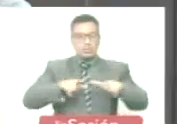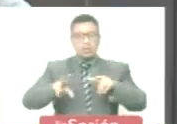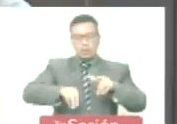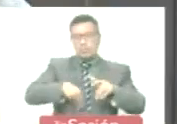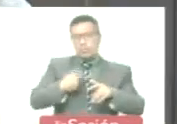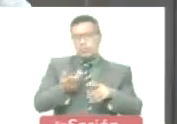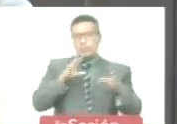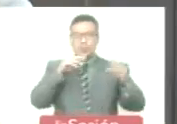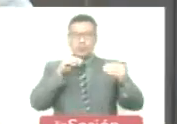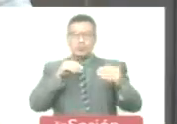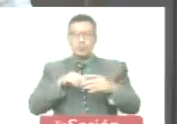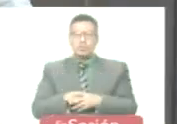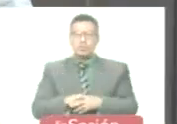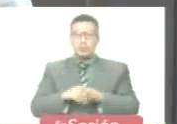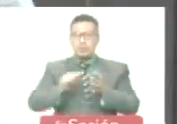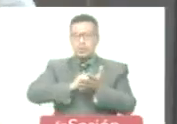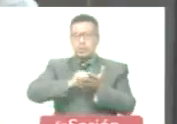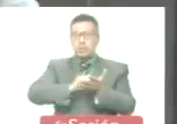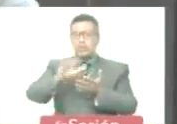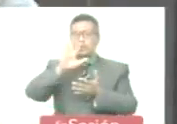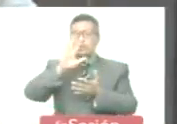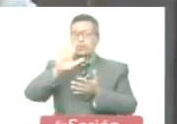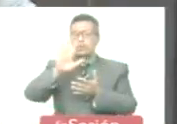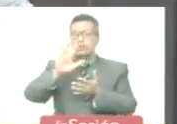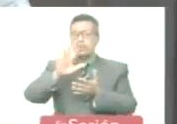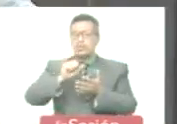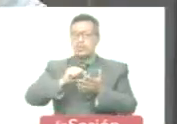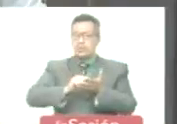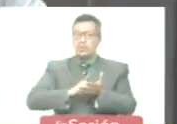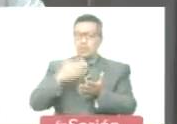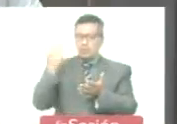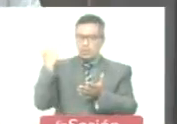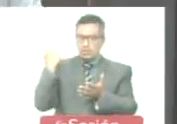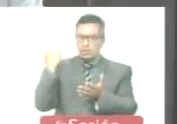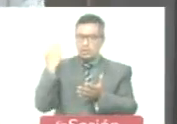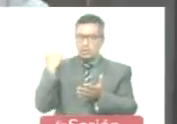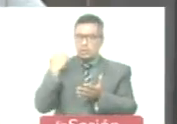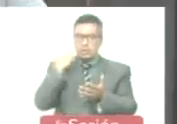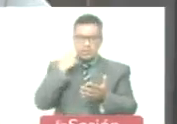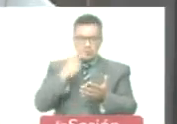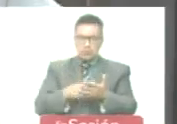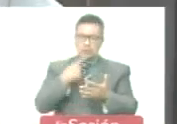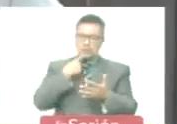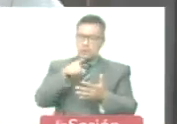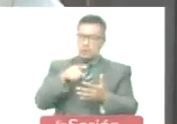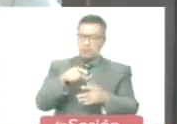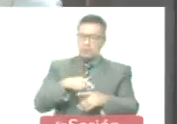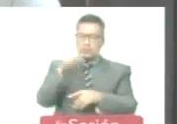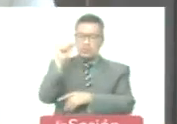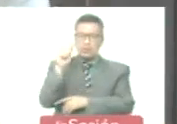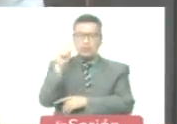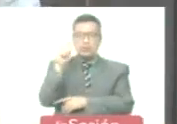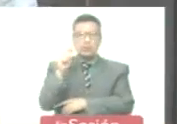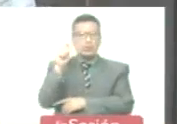podamos conversar. El artículo 5, que fue antes de la observación del diputado